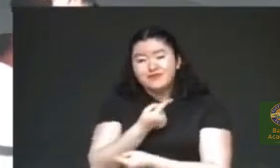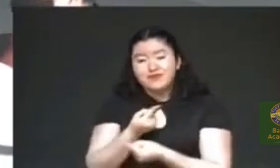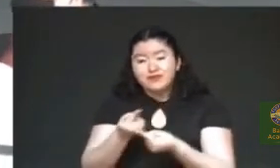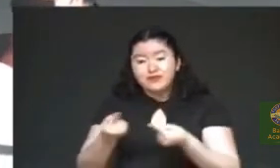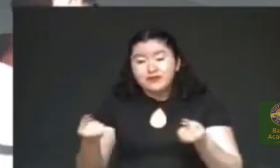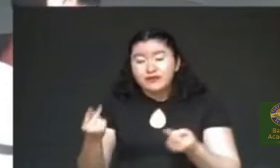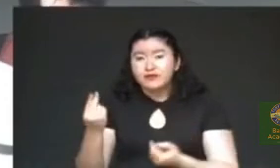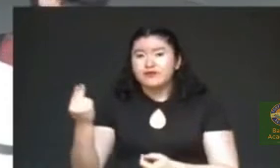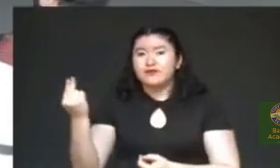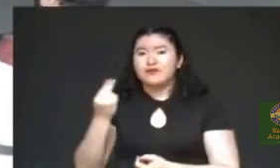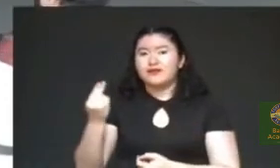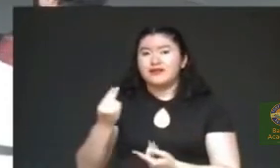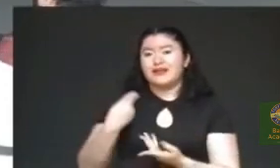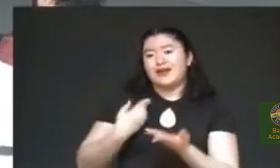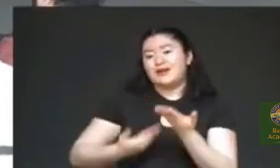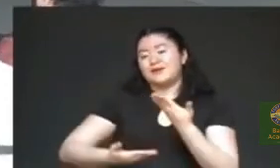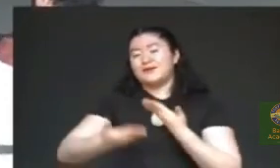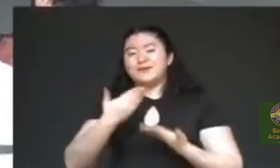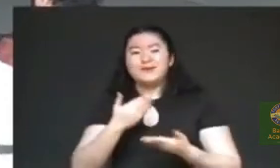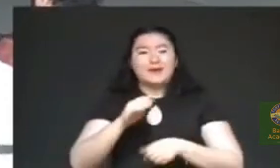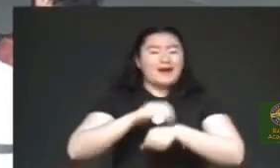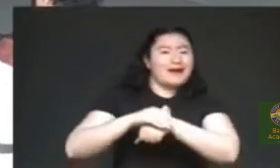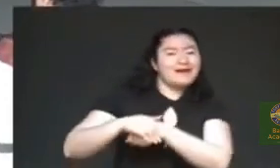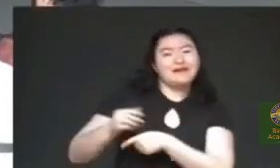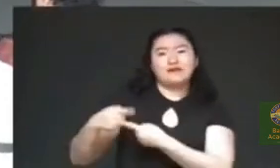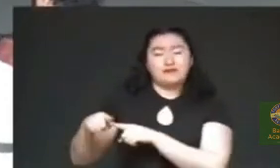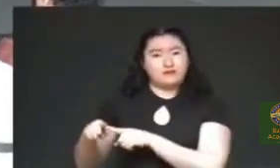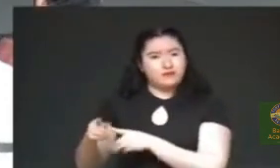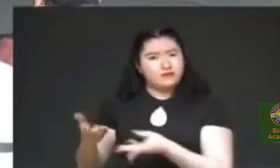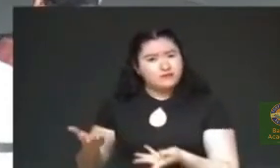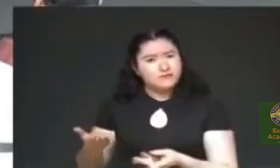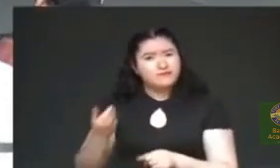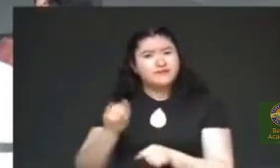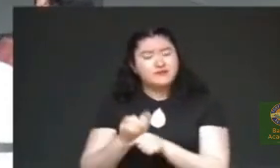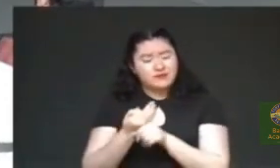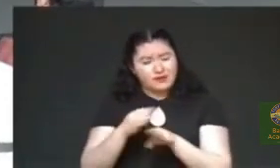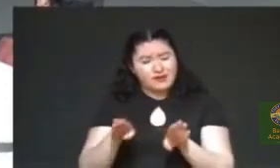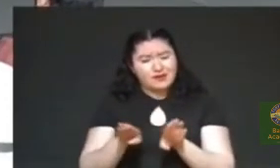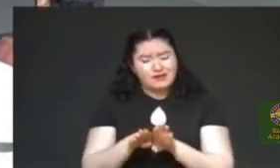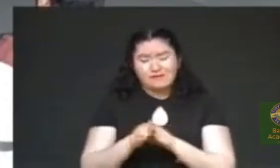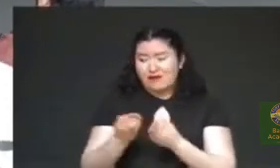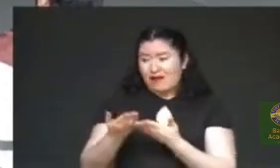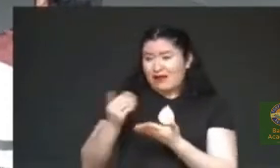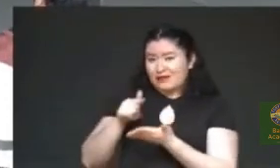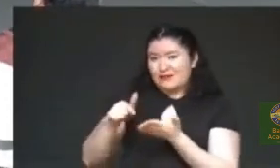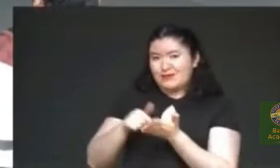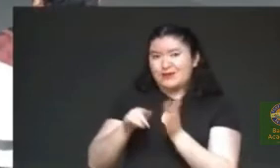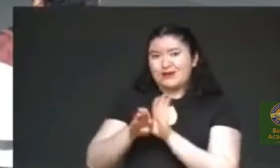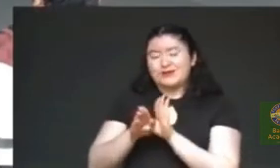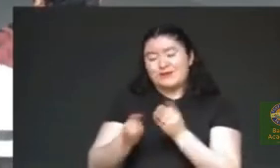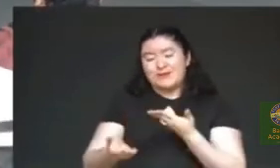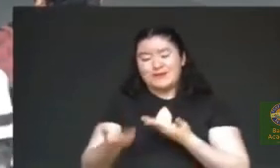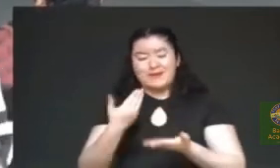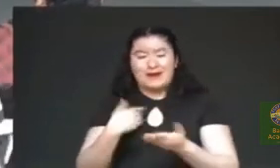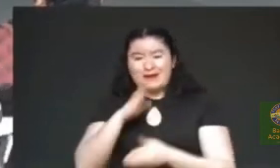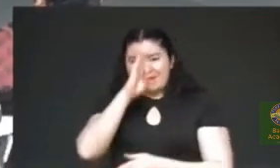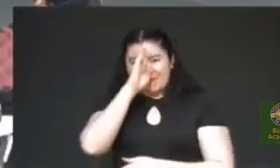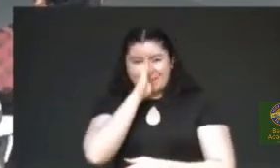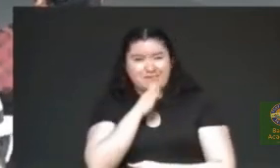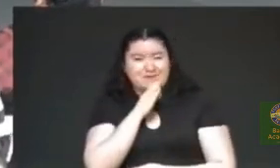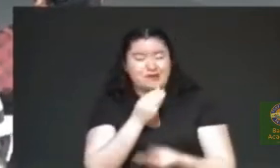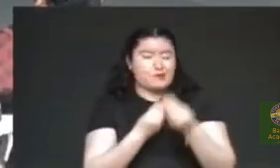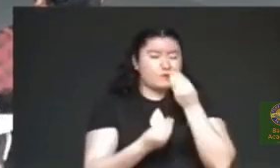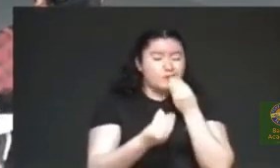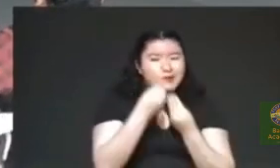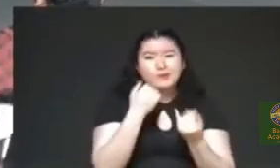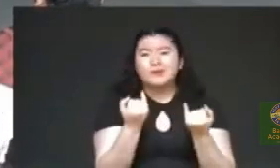hace. En este caso, ¿cómo se va también a cuidar en estos espacios que antes se tenía, ¿no?, de receso, de convivencia para los niños, de